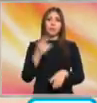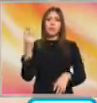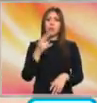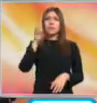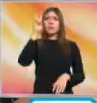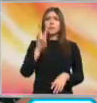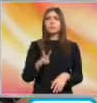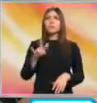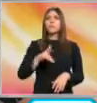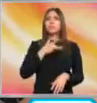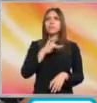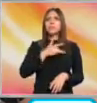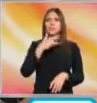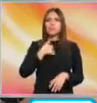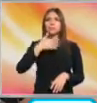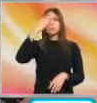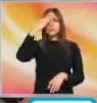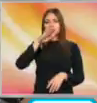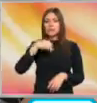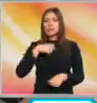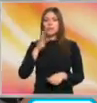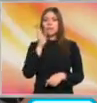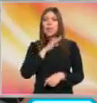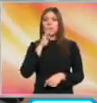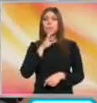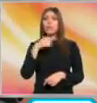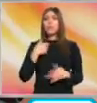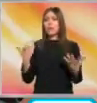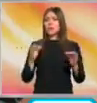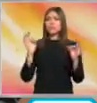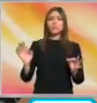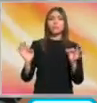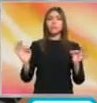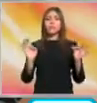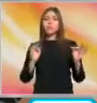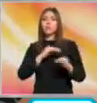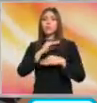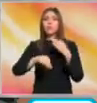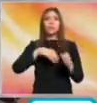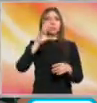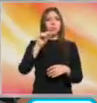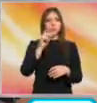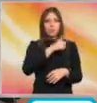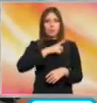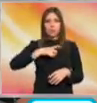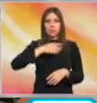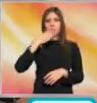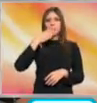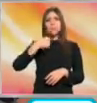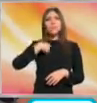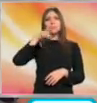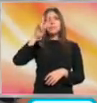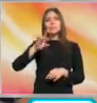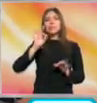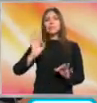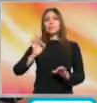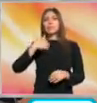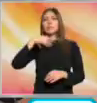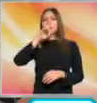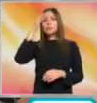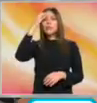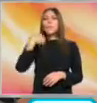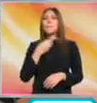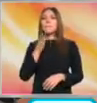reconocerlas, no decir que todo lo sabemos hacer y no saber todo, sino juntarnos con el que sabe. No hacerle a Superman. Ser como se honestos, llama. ¿no? Al final del día. Claro,